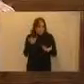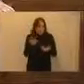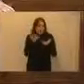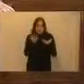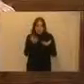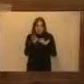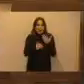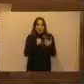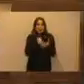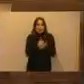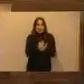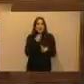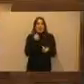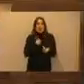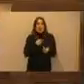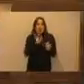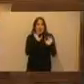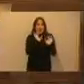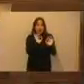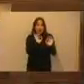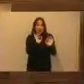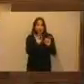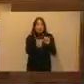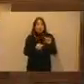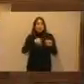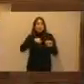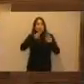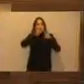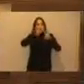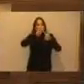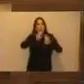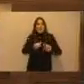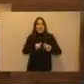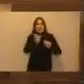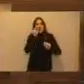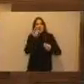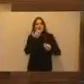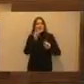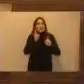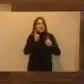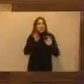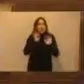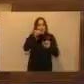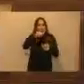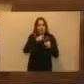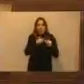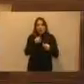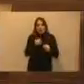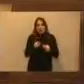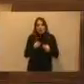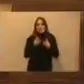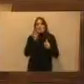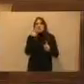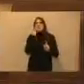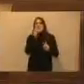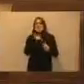donde estábamos. La cosa quedó allí. Nosotros nos pusimos a investigar, en este caso, si había puertas giratorias en Asturias. Recopilamos una serie de casos extraños que le volvimos